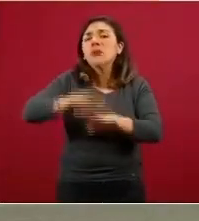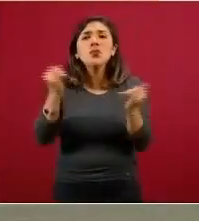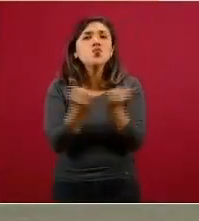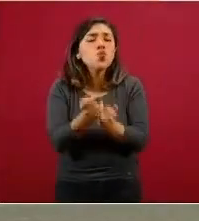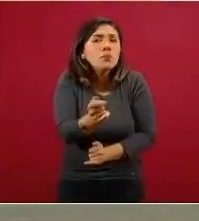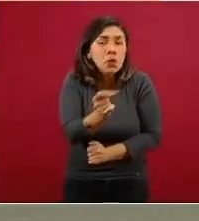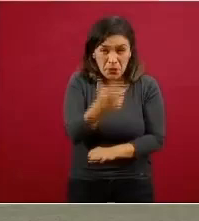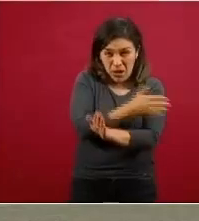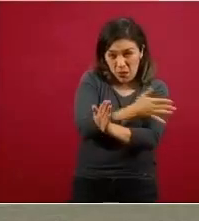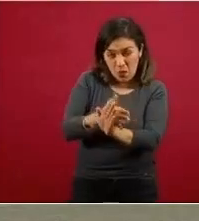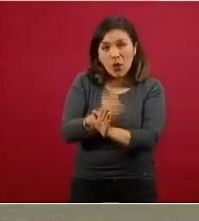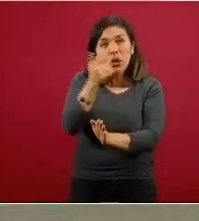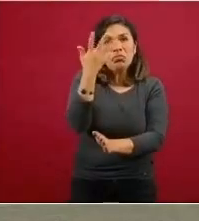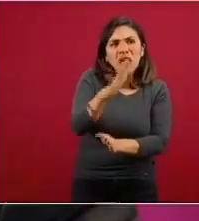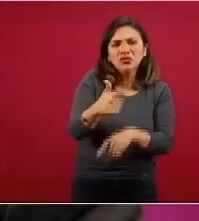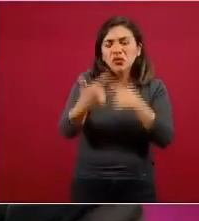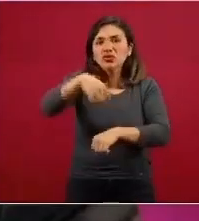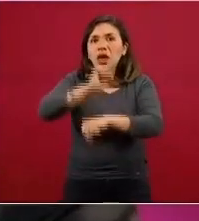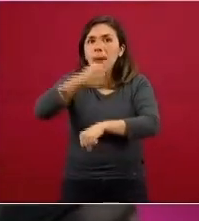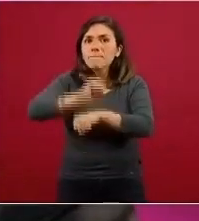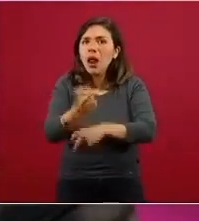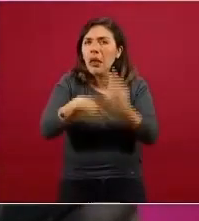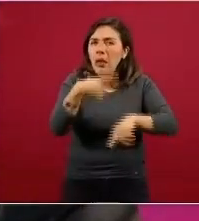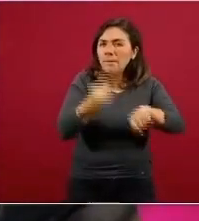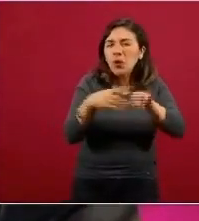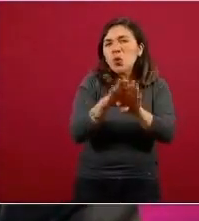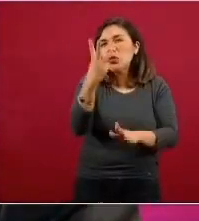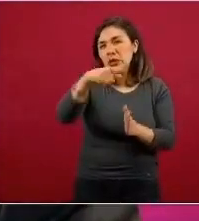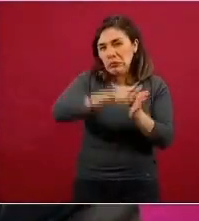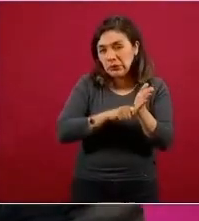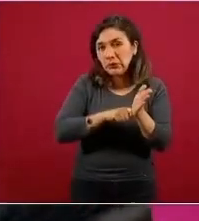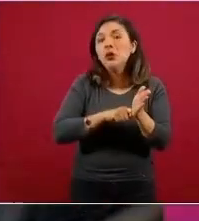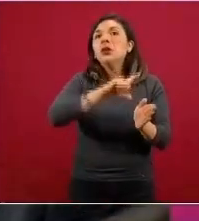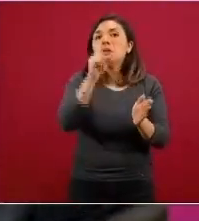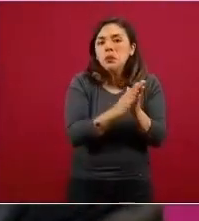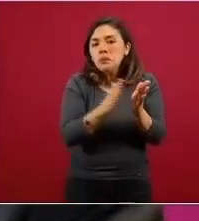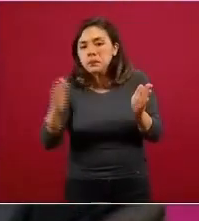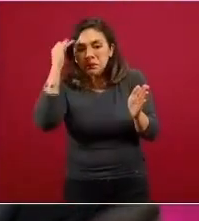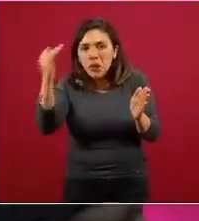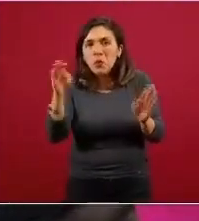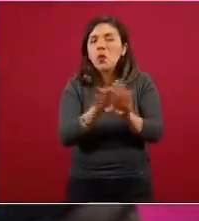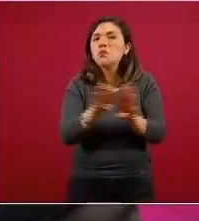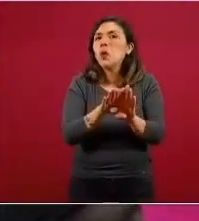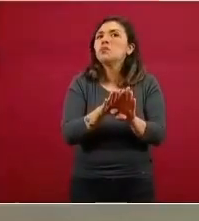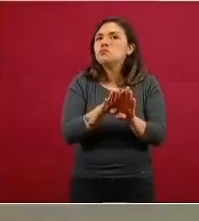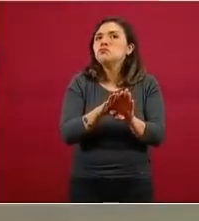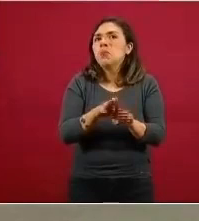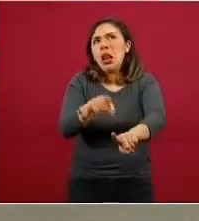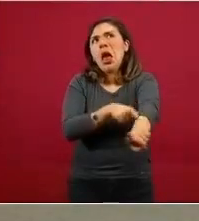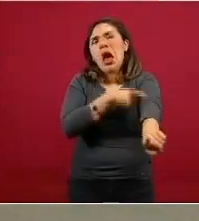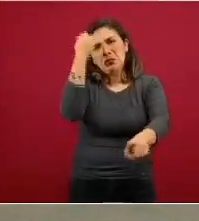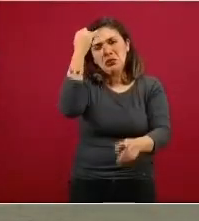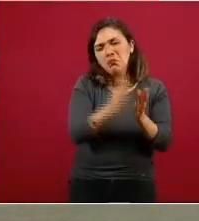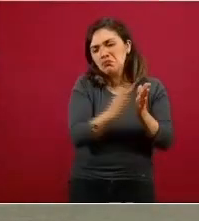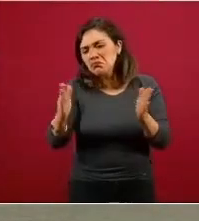epidémico duró hasta 10 o 12 semanas, es decir, 3 meses. Tuvieron un periodo relativamente